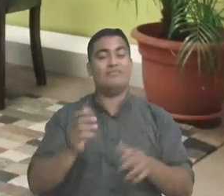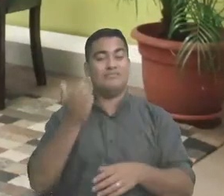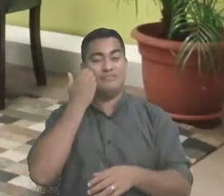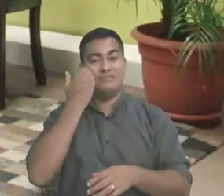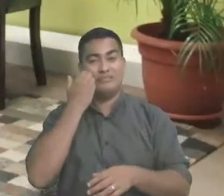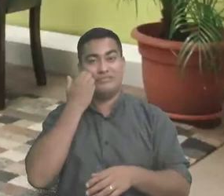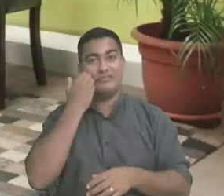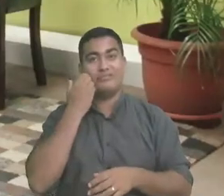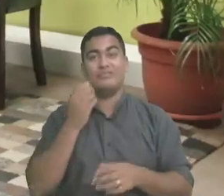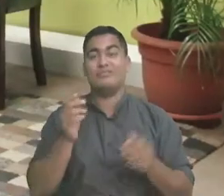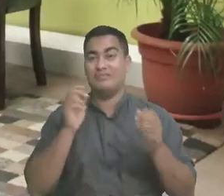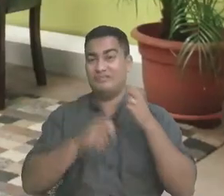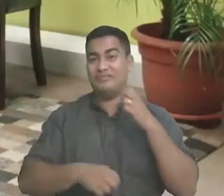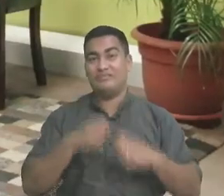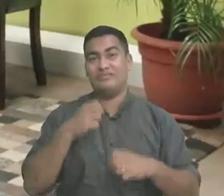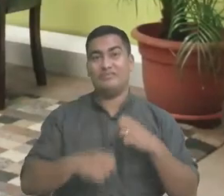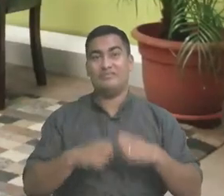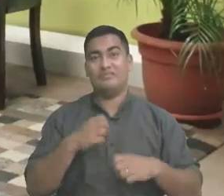andan